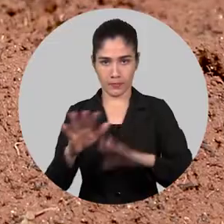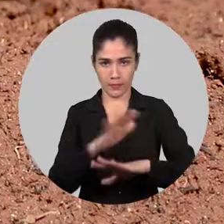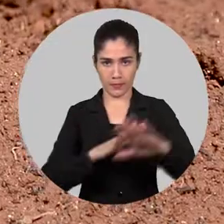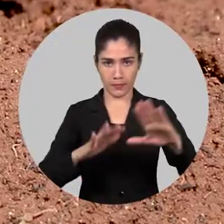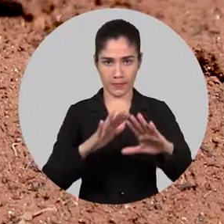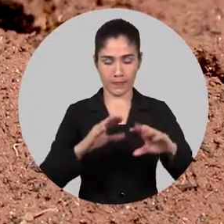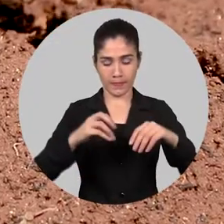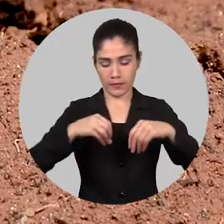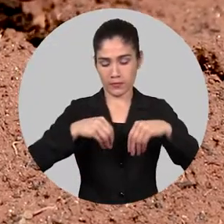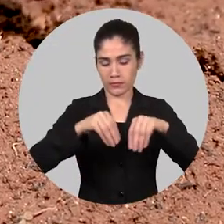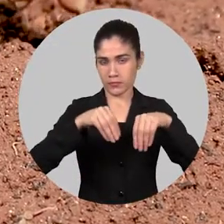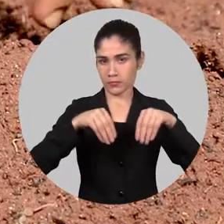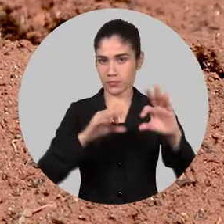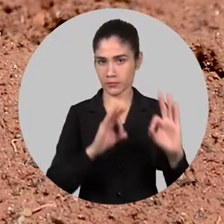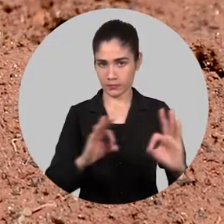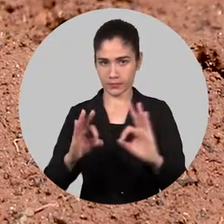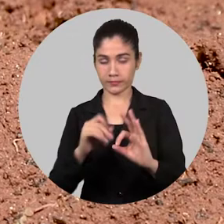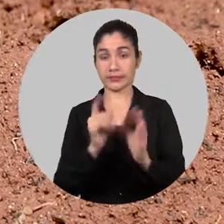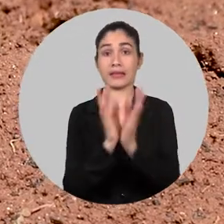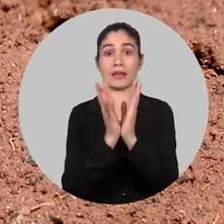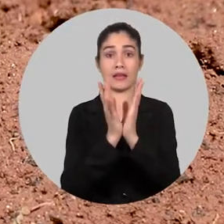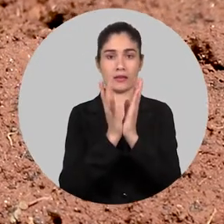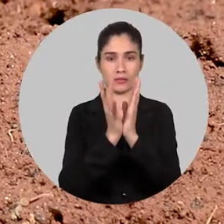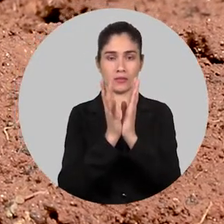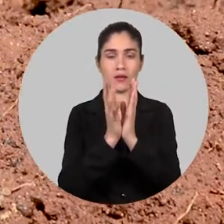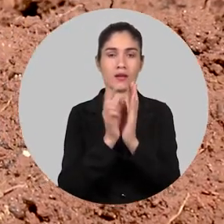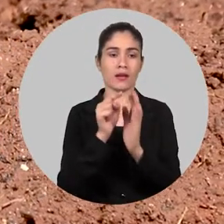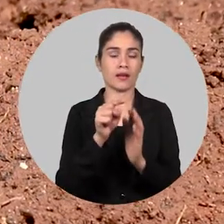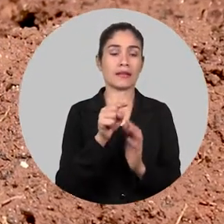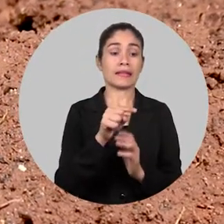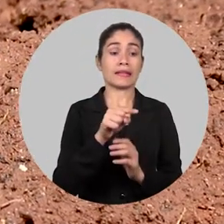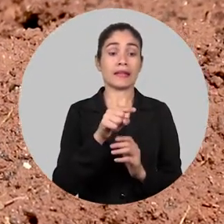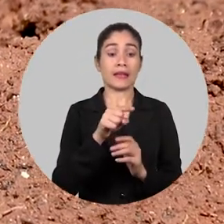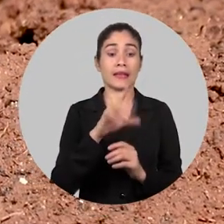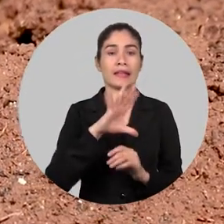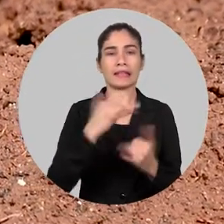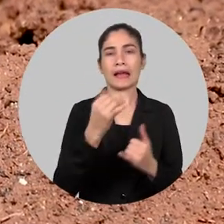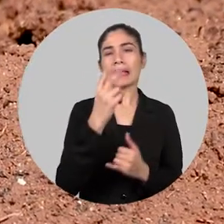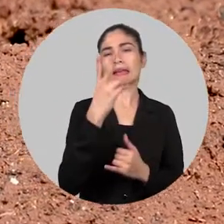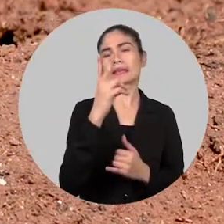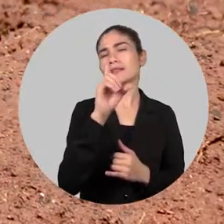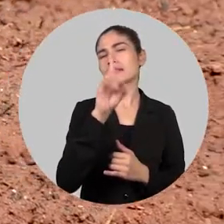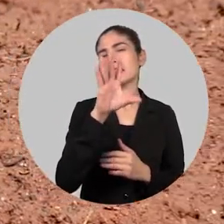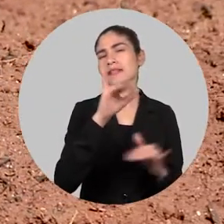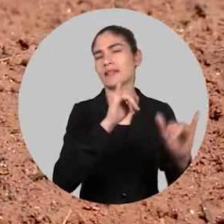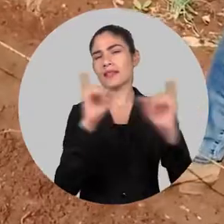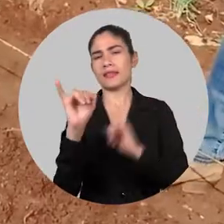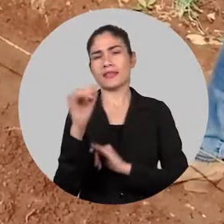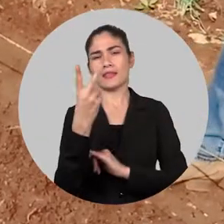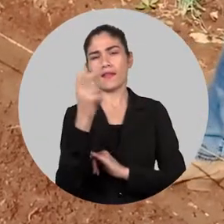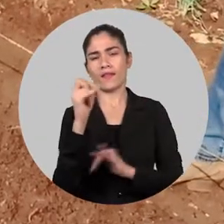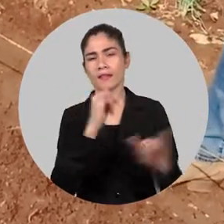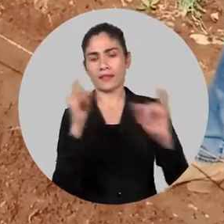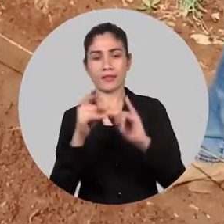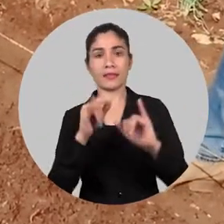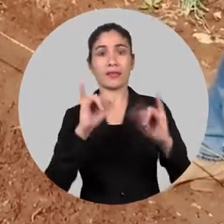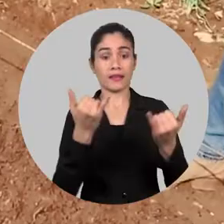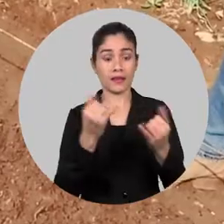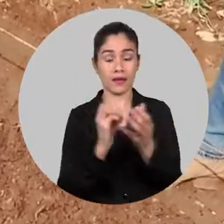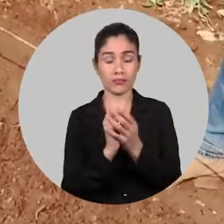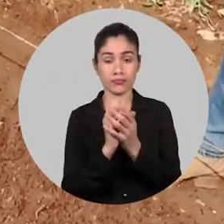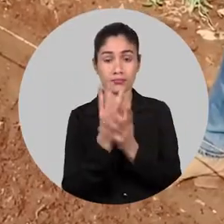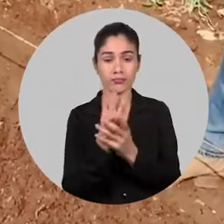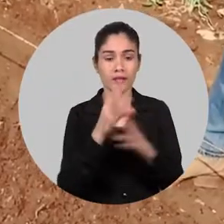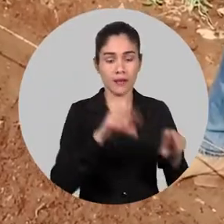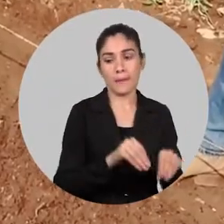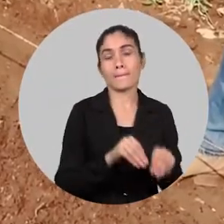trabajar con ese 3 deditos la semilla. Lechuga 15, 20 días a huevo ya trasplante más lugares y tío. Ya